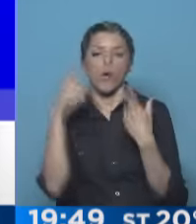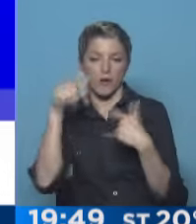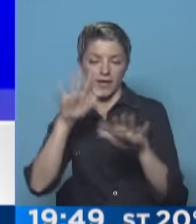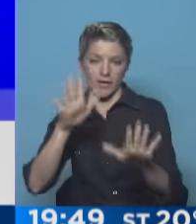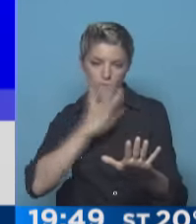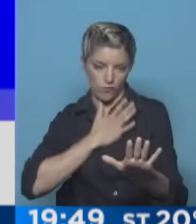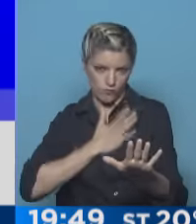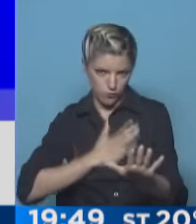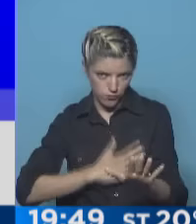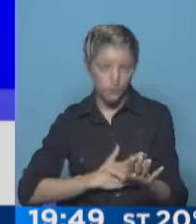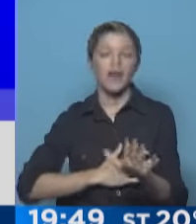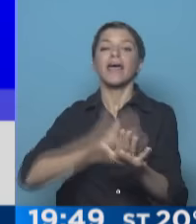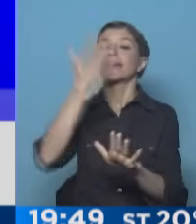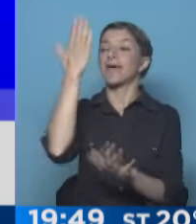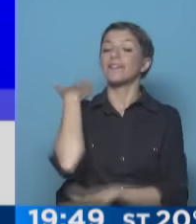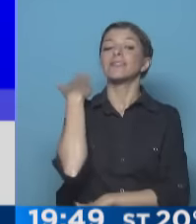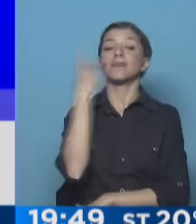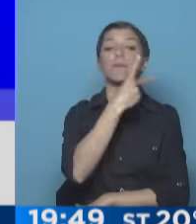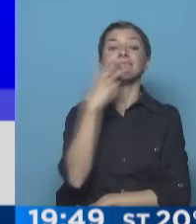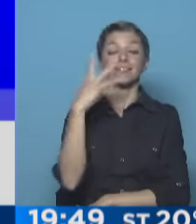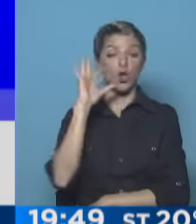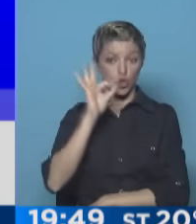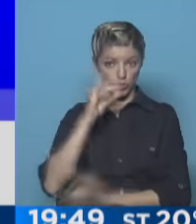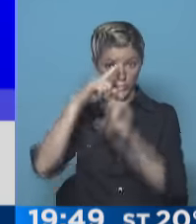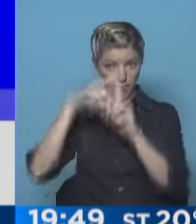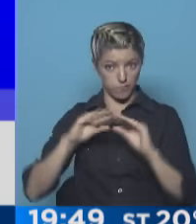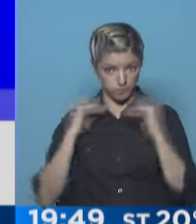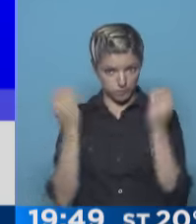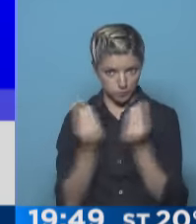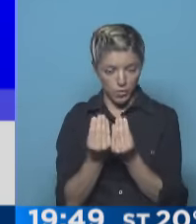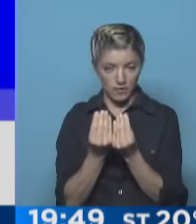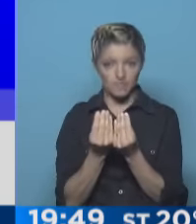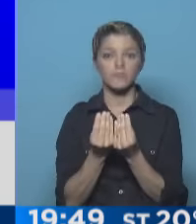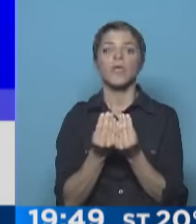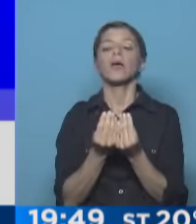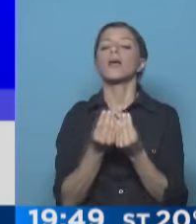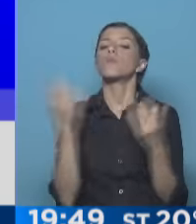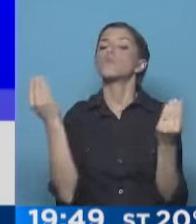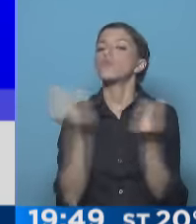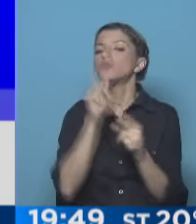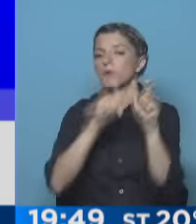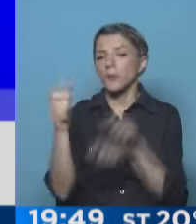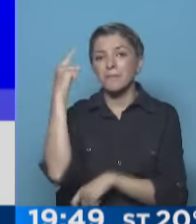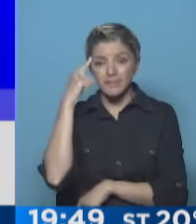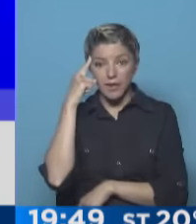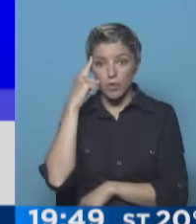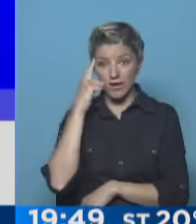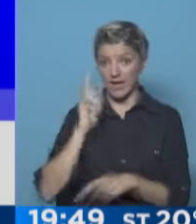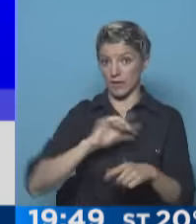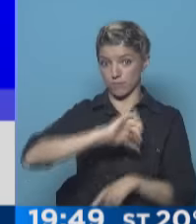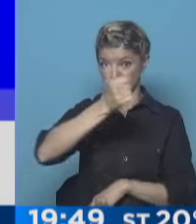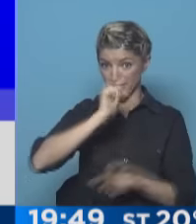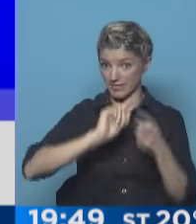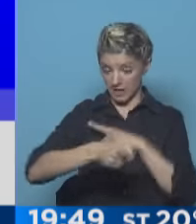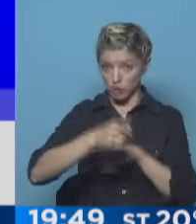de aquel resultado del 25 de octubre donde bueno Muchos de nosotros creíamos que Daniel sioli ganaba en primera vuelta